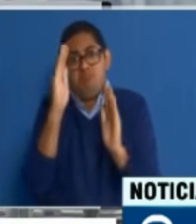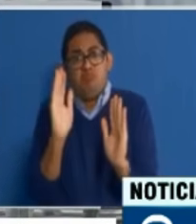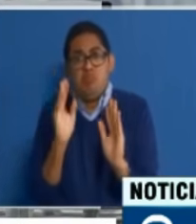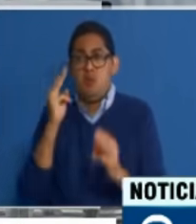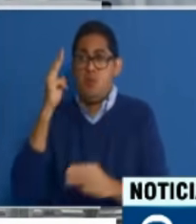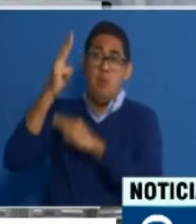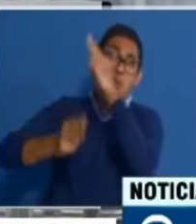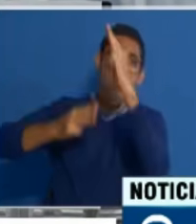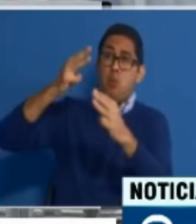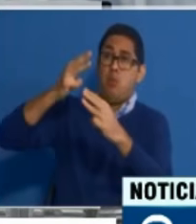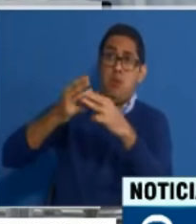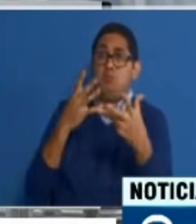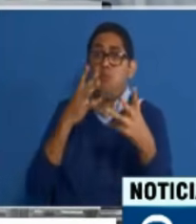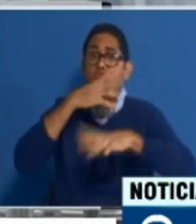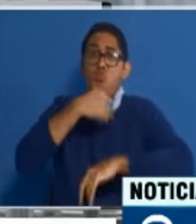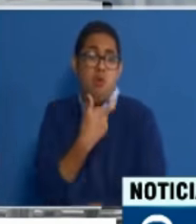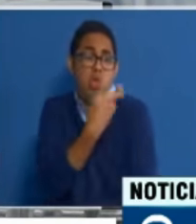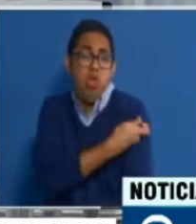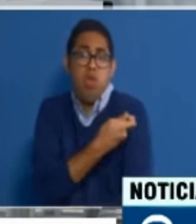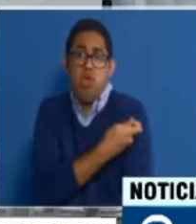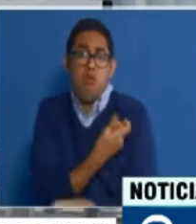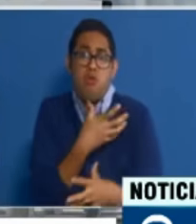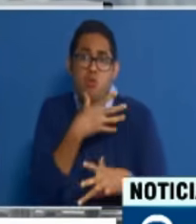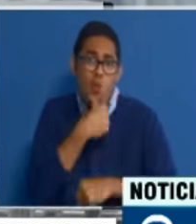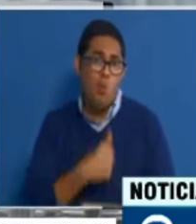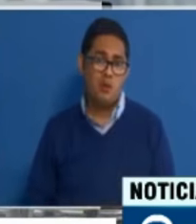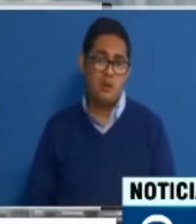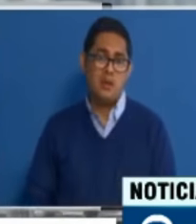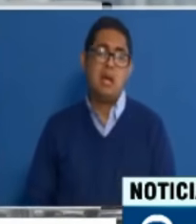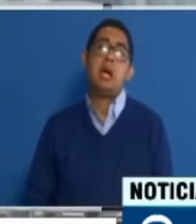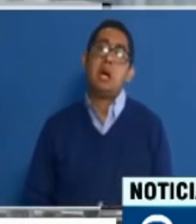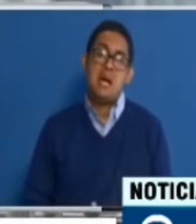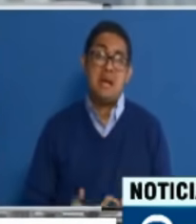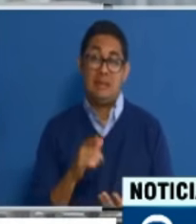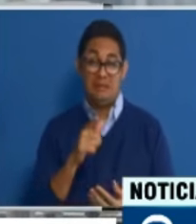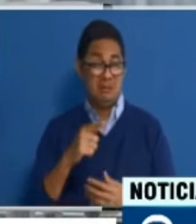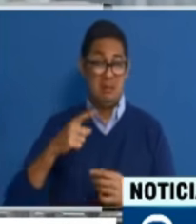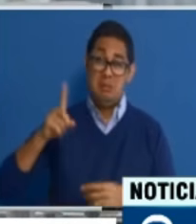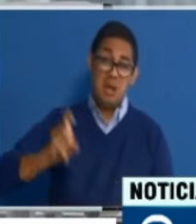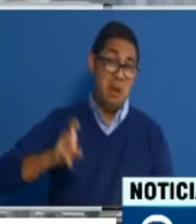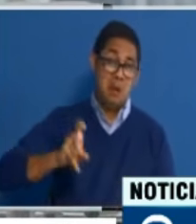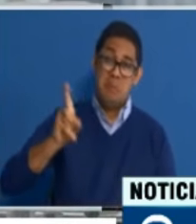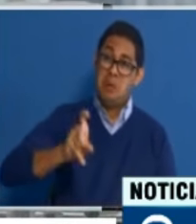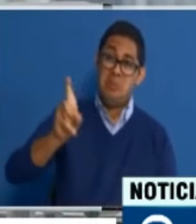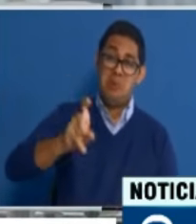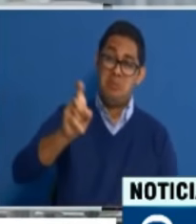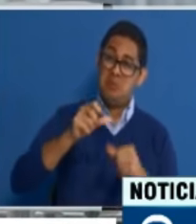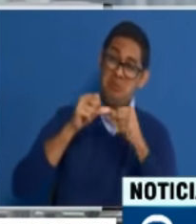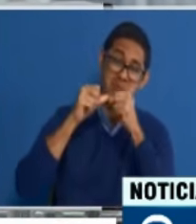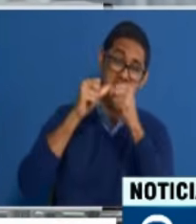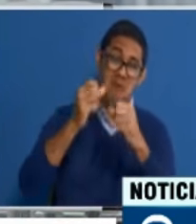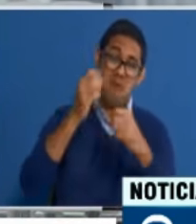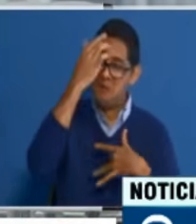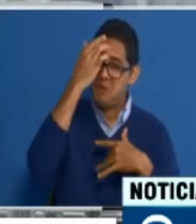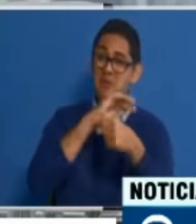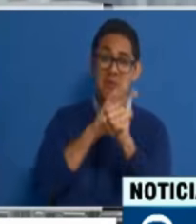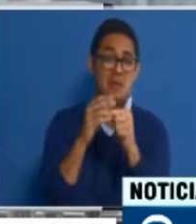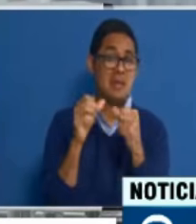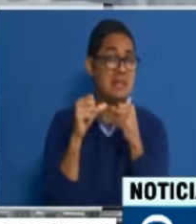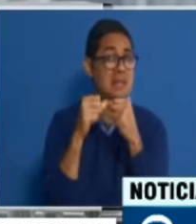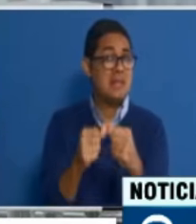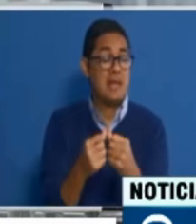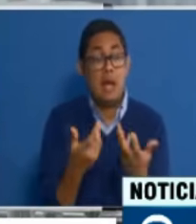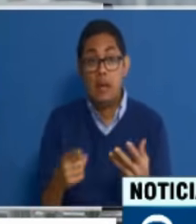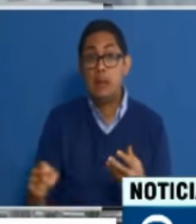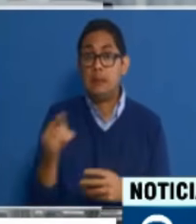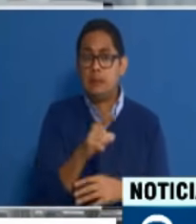inclusive no, el mundo no tiene una vacuna. Y es muy probablemente que esto se extienda por meses. Y en ese sentido tenemos